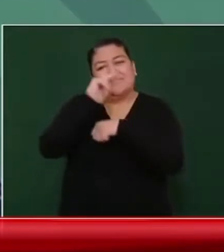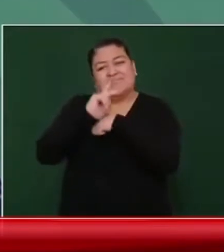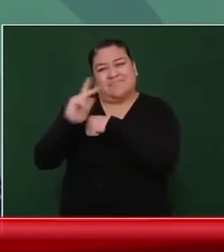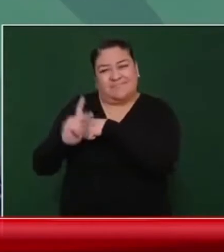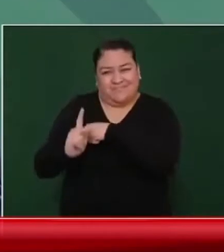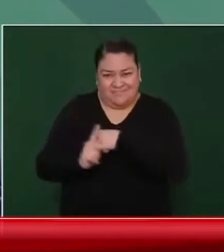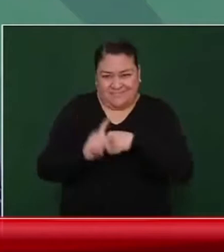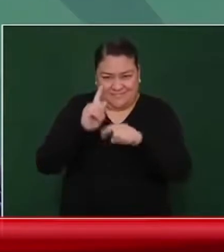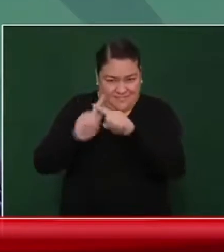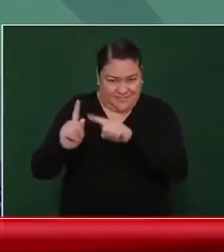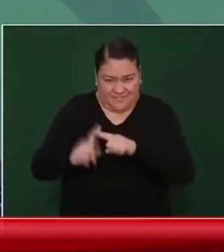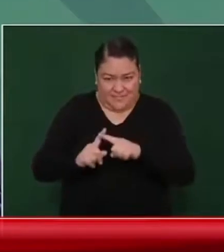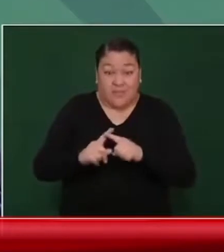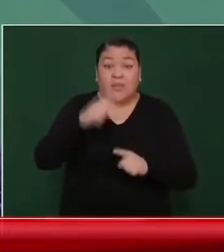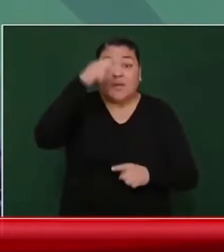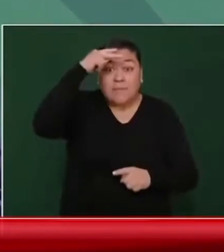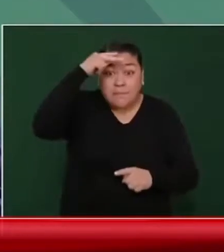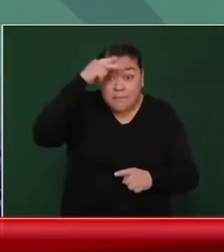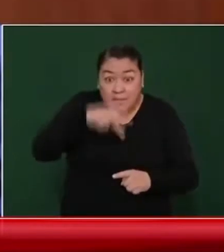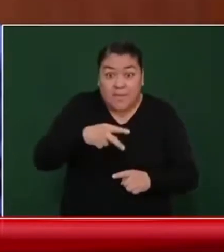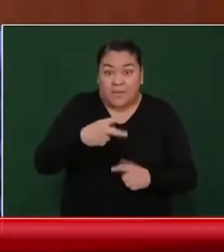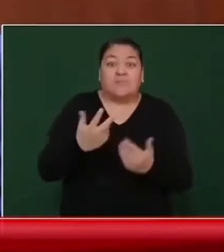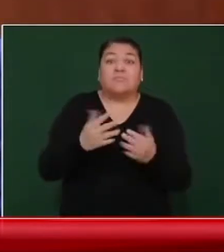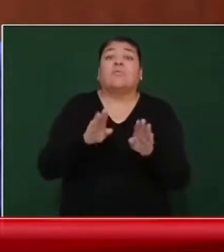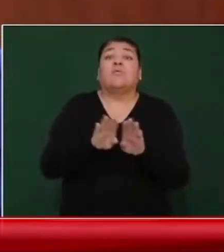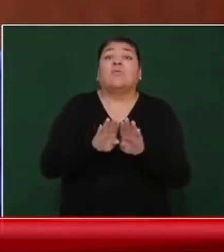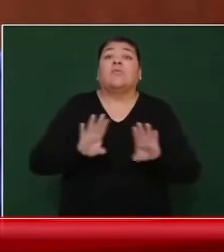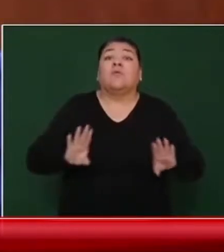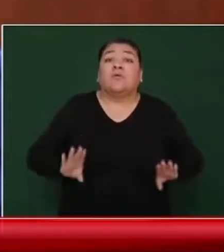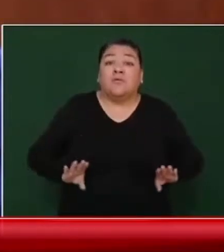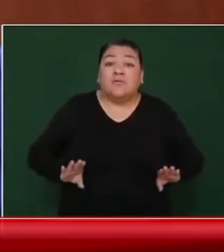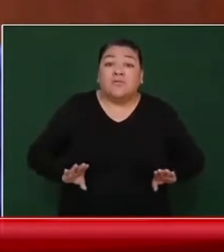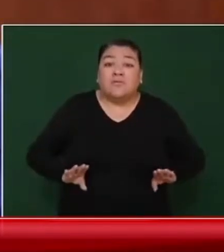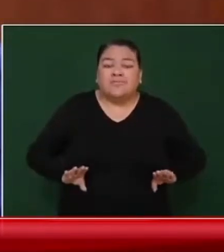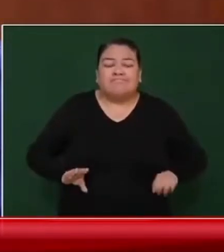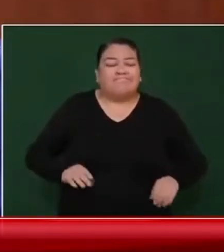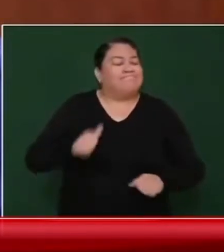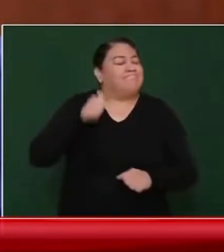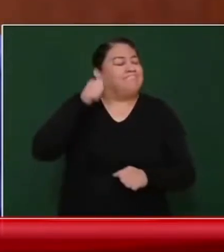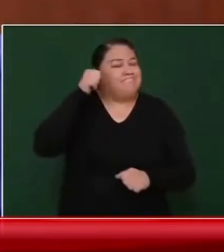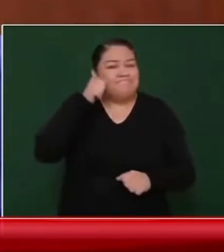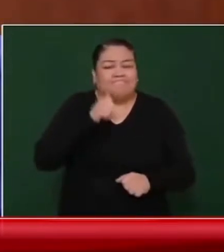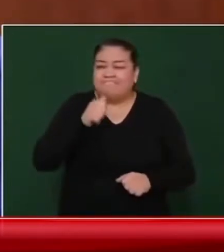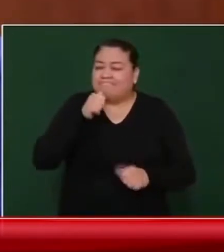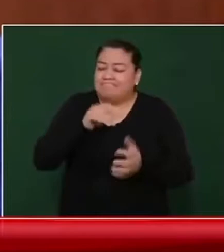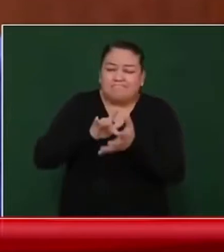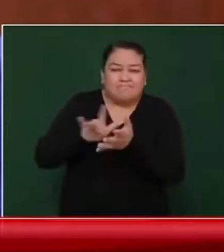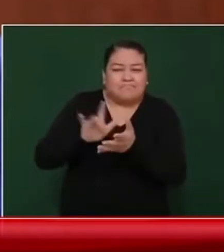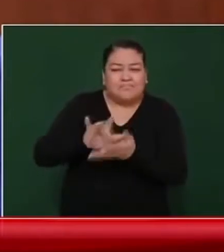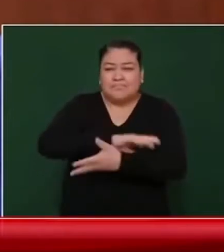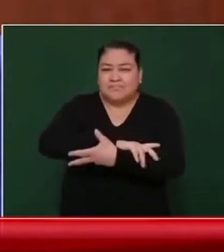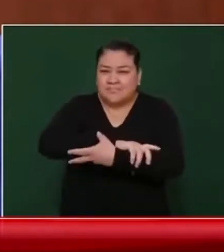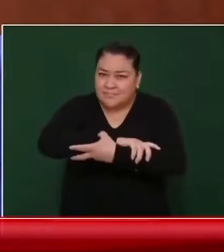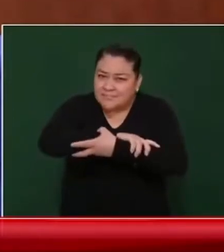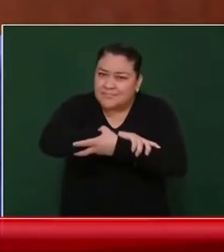México tiene que ser un país siempre solidario,